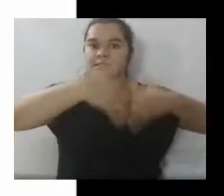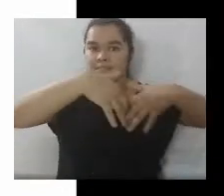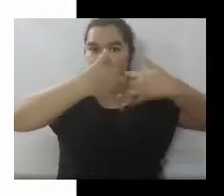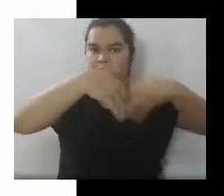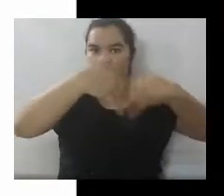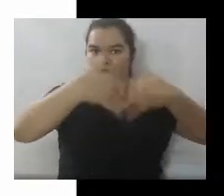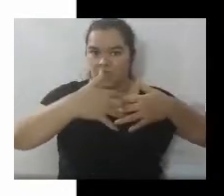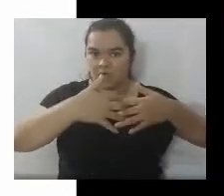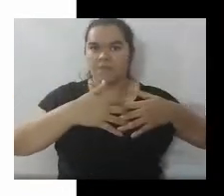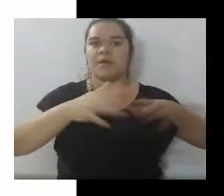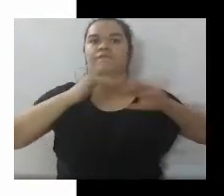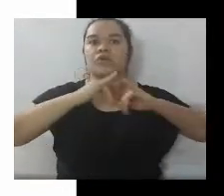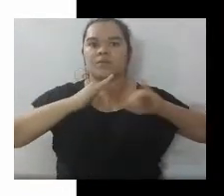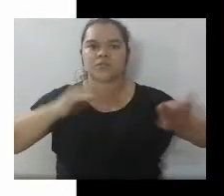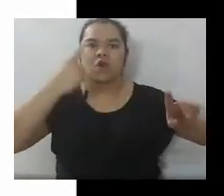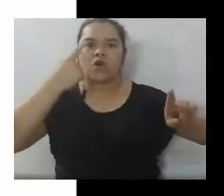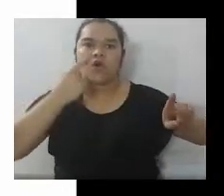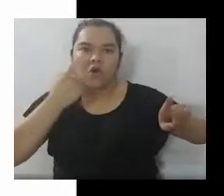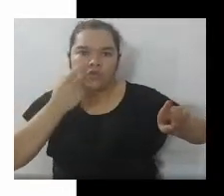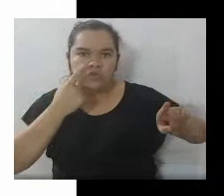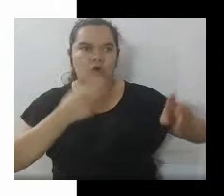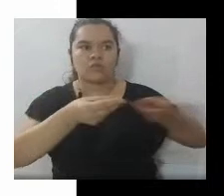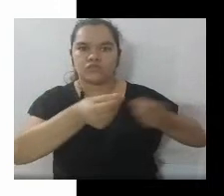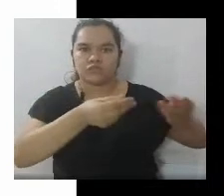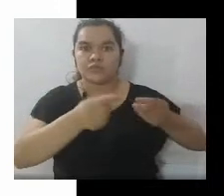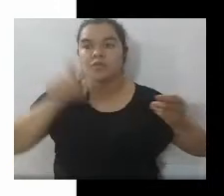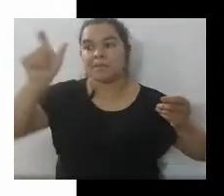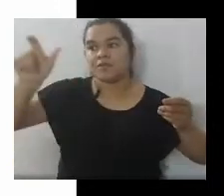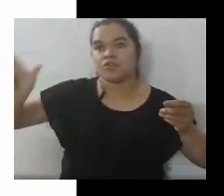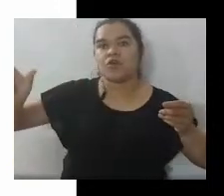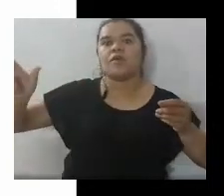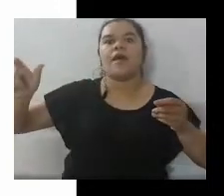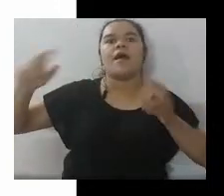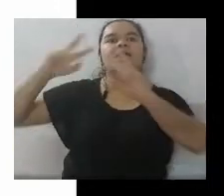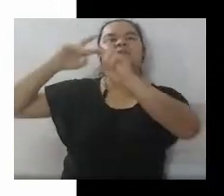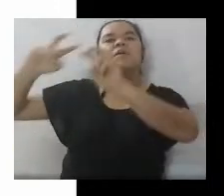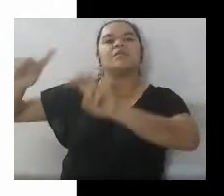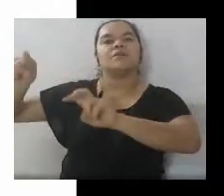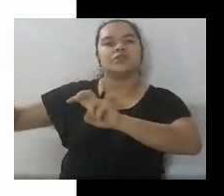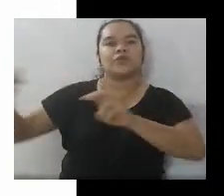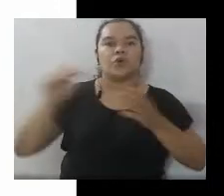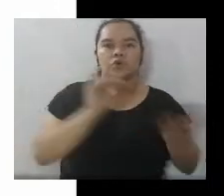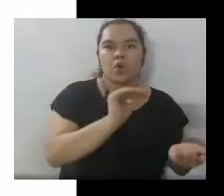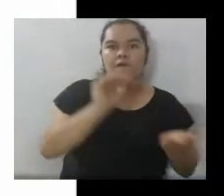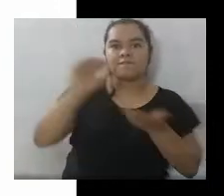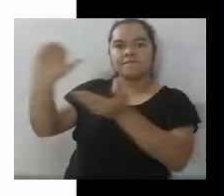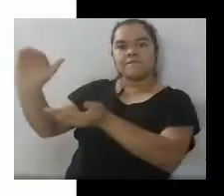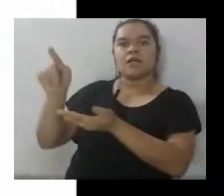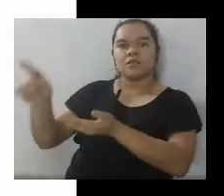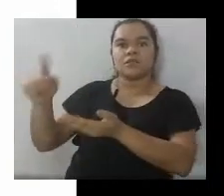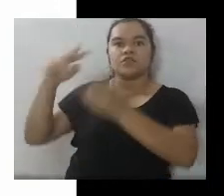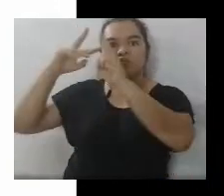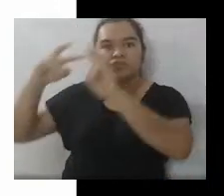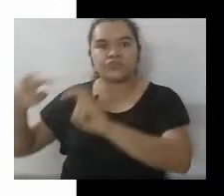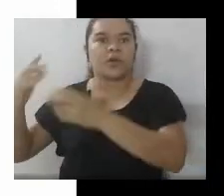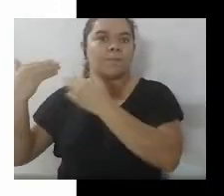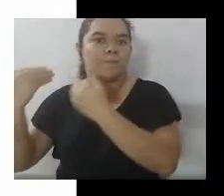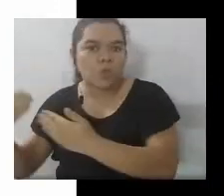sistemas informáticos para que otros investigadores puedan realizar sus cálculos, sus estudios, sus